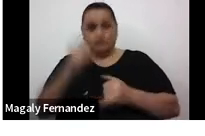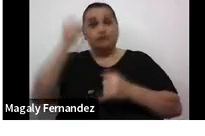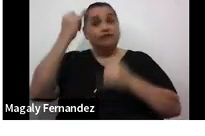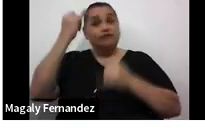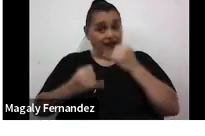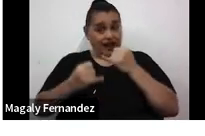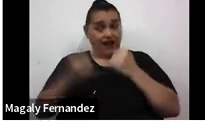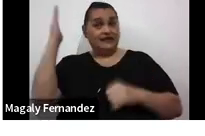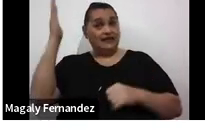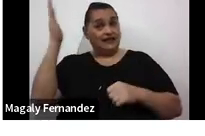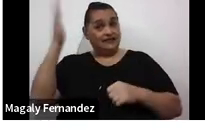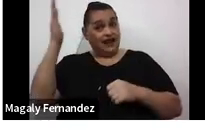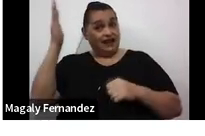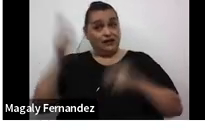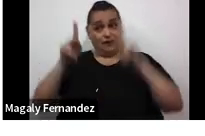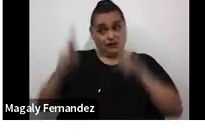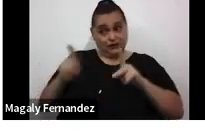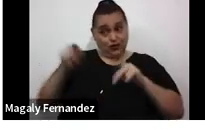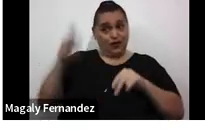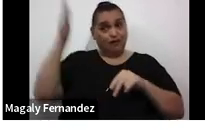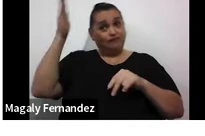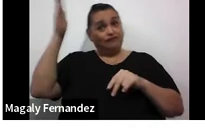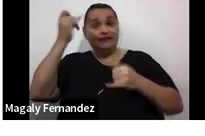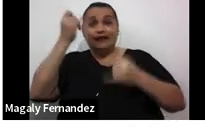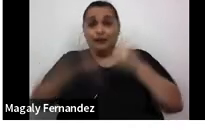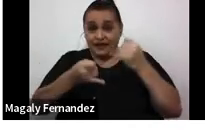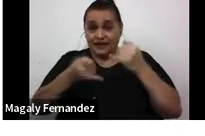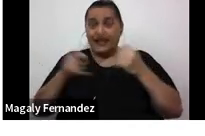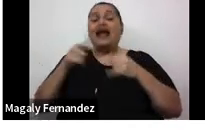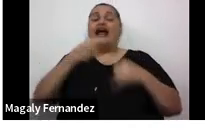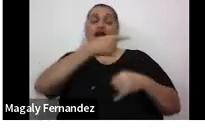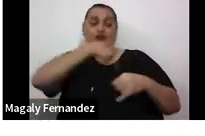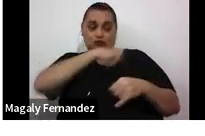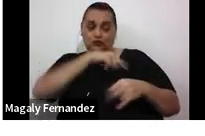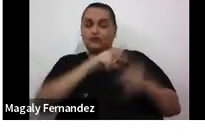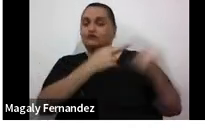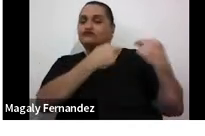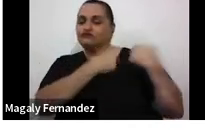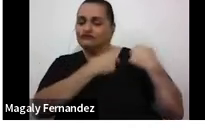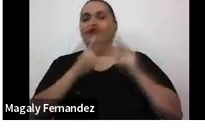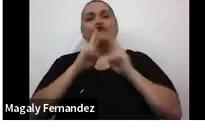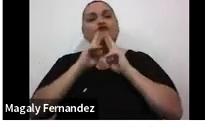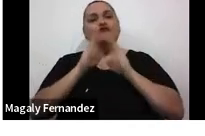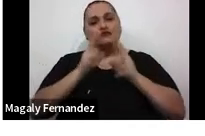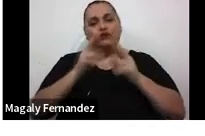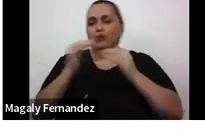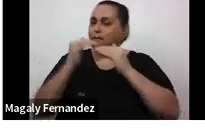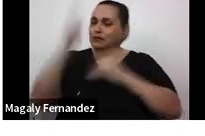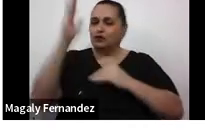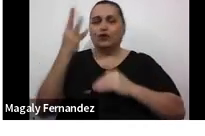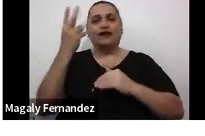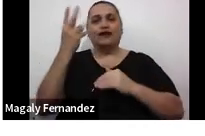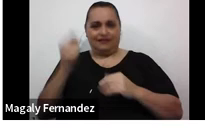nuestra persona expositora su presentación nos encargaremos de dar después de dar respuesta a la mayor cantidad de